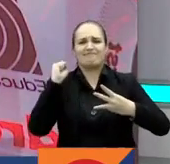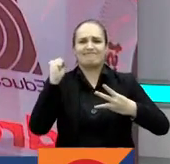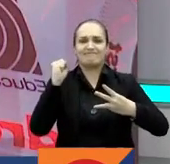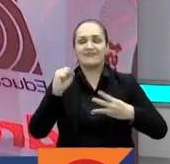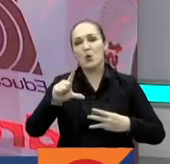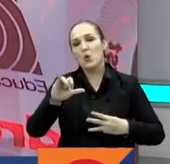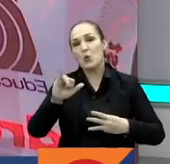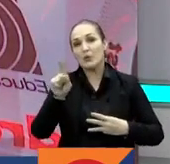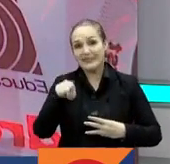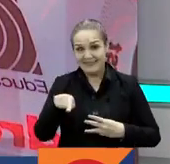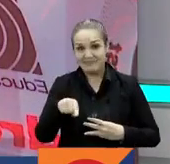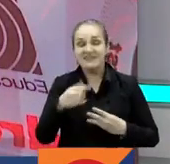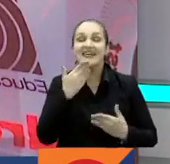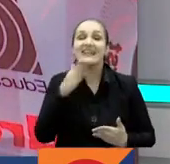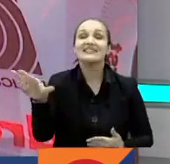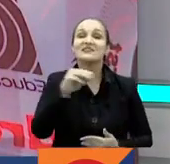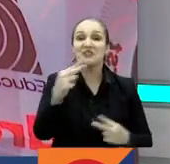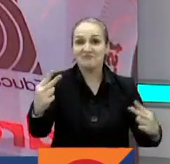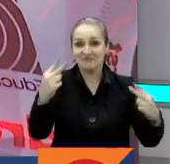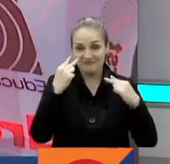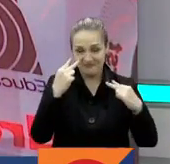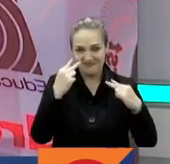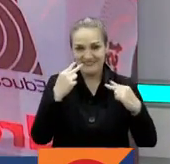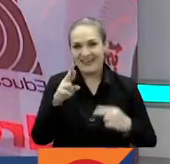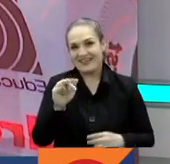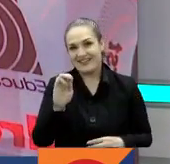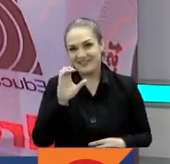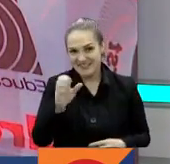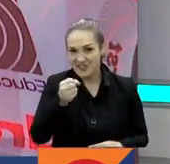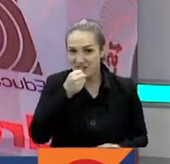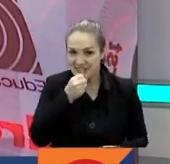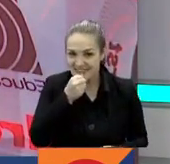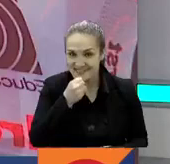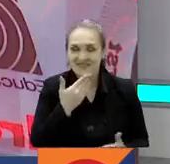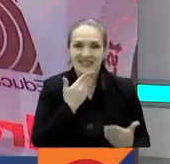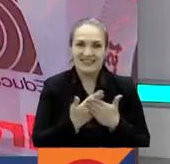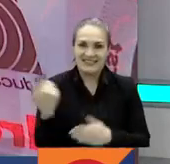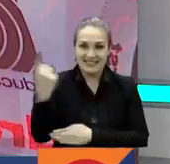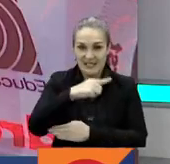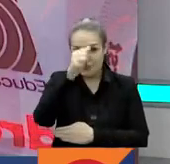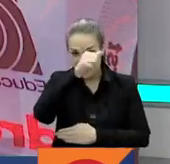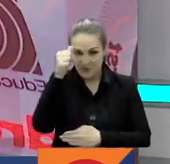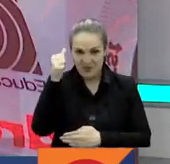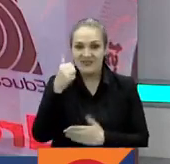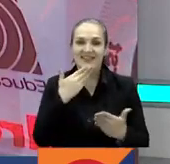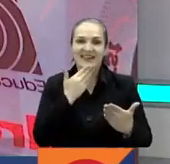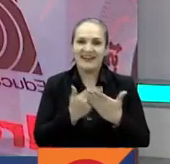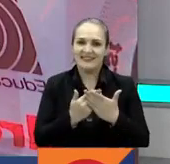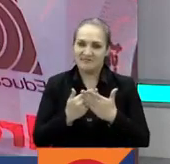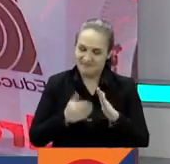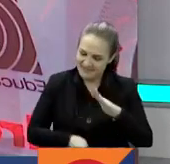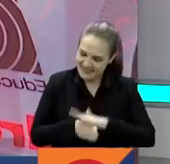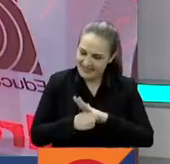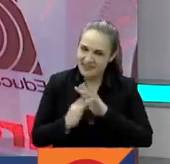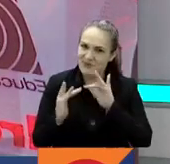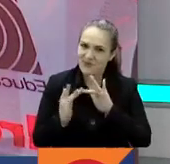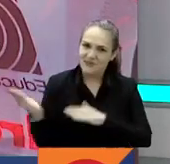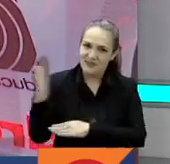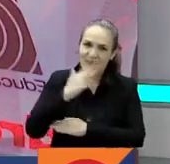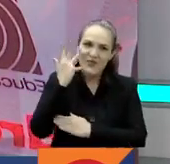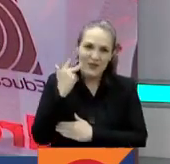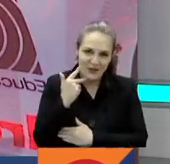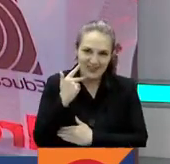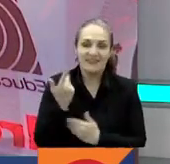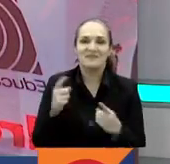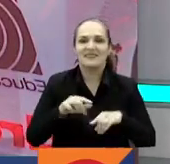Javier Mosquera. Gracias a todos ustedes por acompañarnos acá en RTVC Noticias, fin de semana. Manténganse conectados 24/7 con nuestras redes sociales,